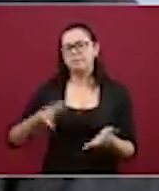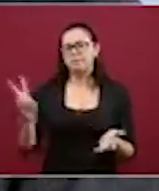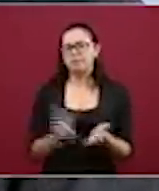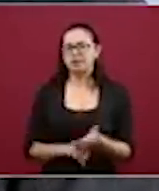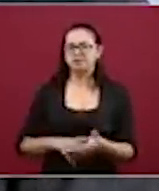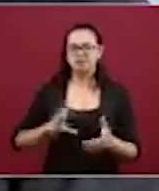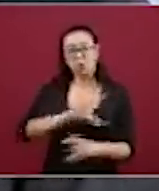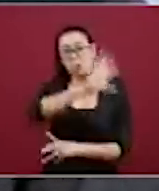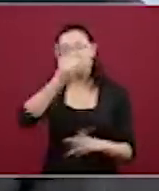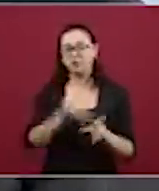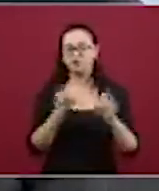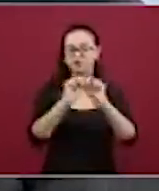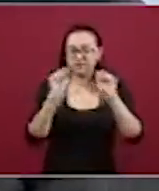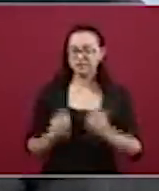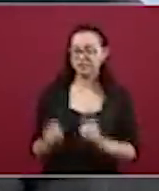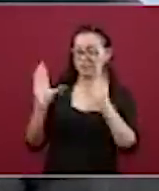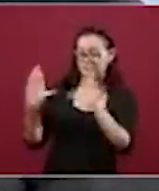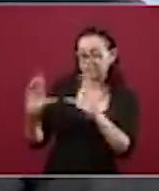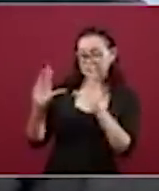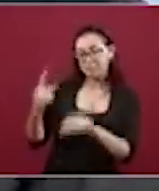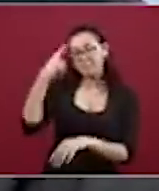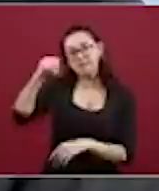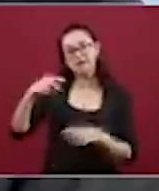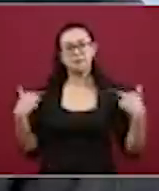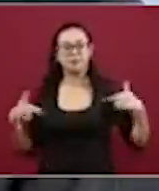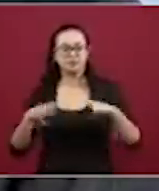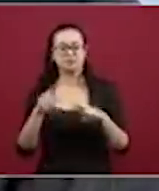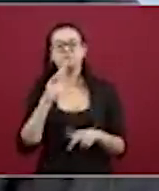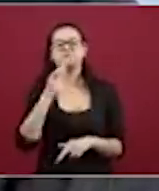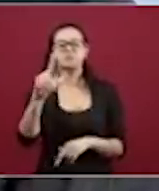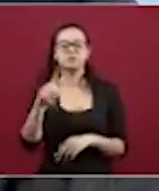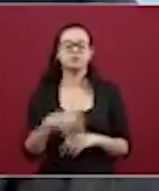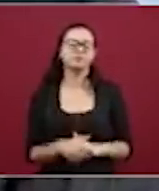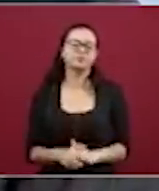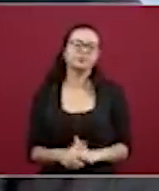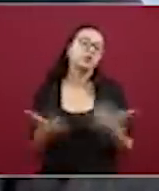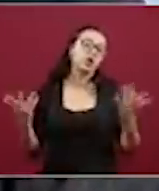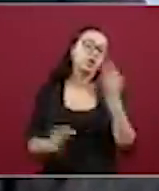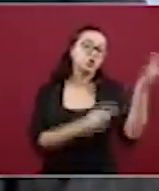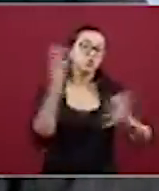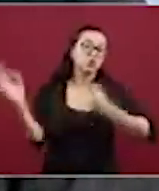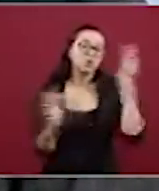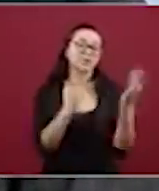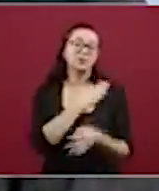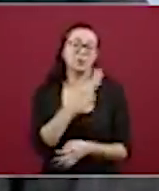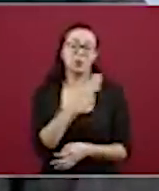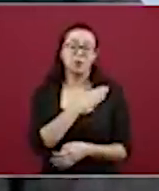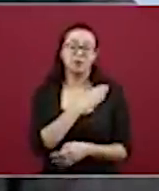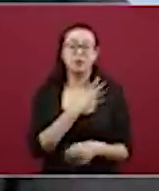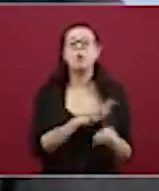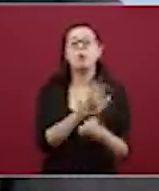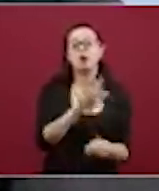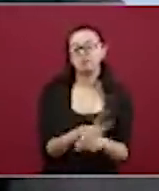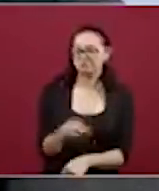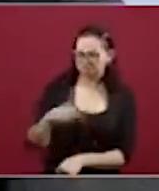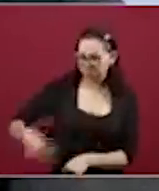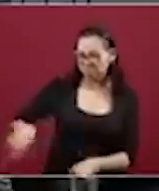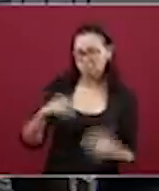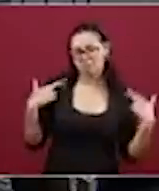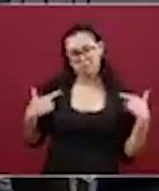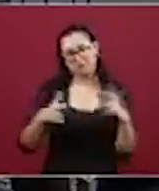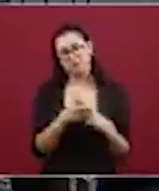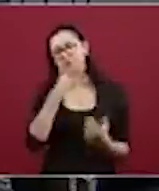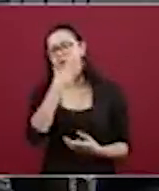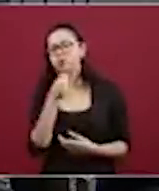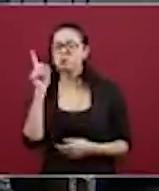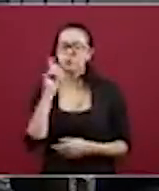mejores maestros. La buena noticia es que nuestras maestras y nuestros maestros quieren ser mejores. Y